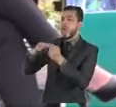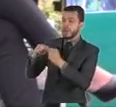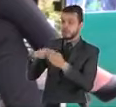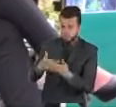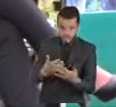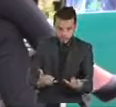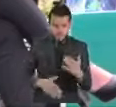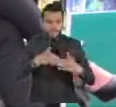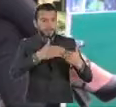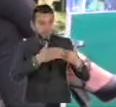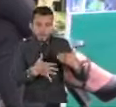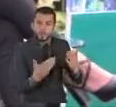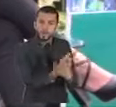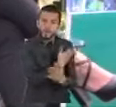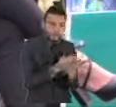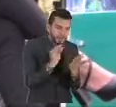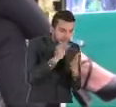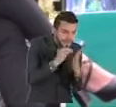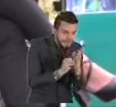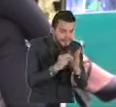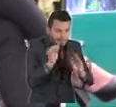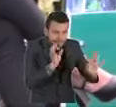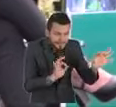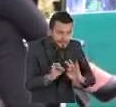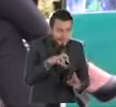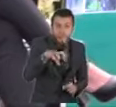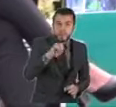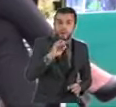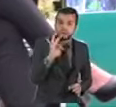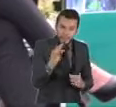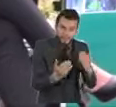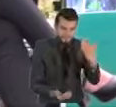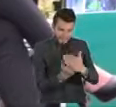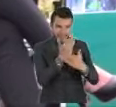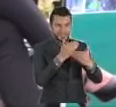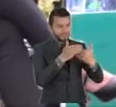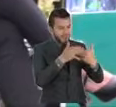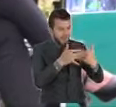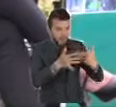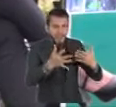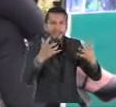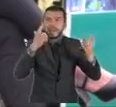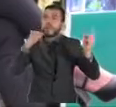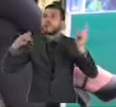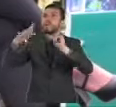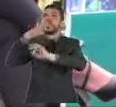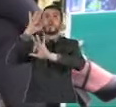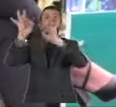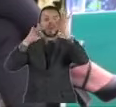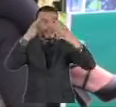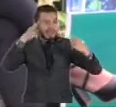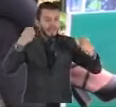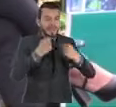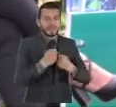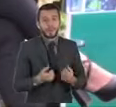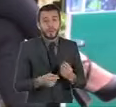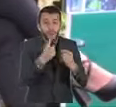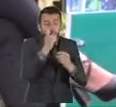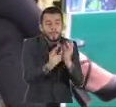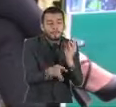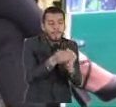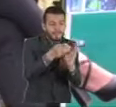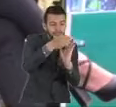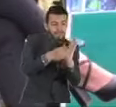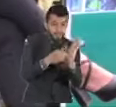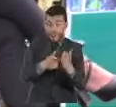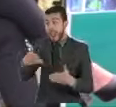planteamiento de ciudad que honre este pacto del hábitat y los muchos que hemos hecho, sino vamos a tener que agregarle un capitulito que se ha olvidado en